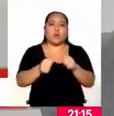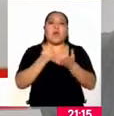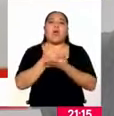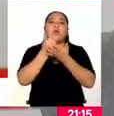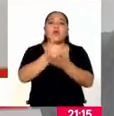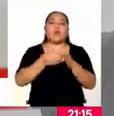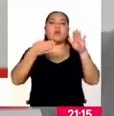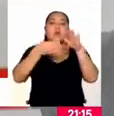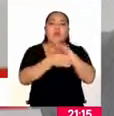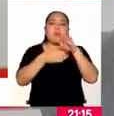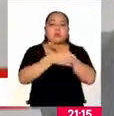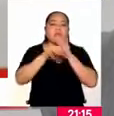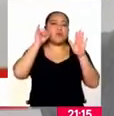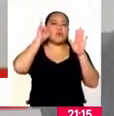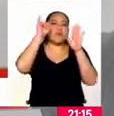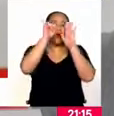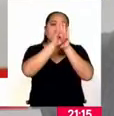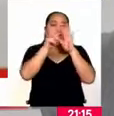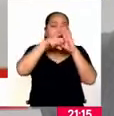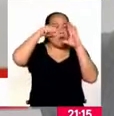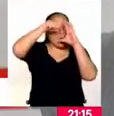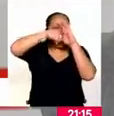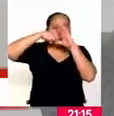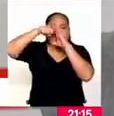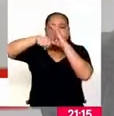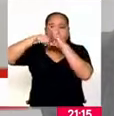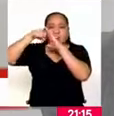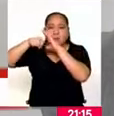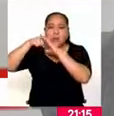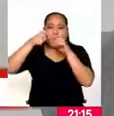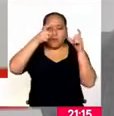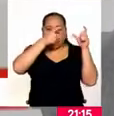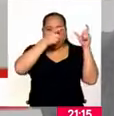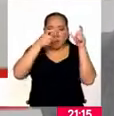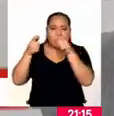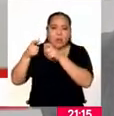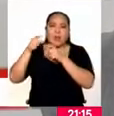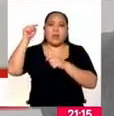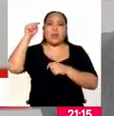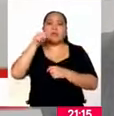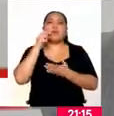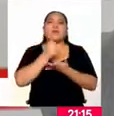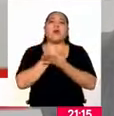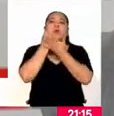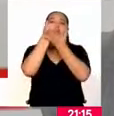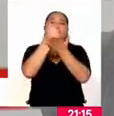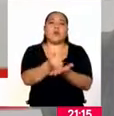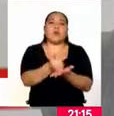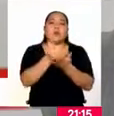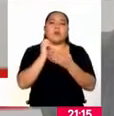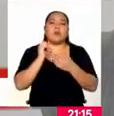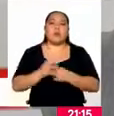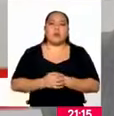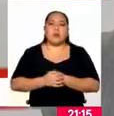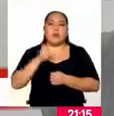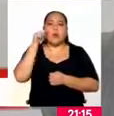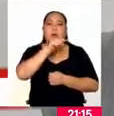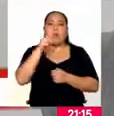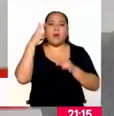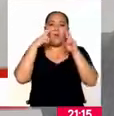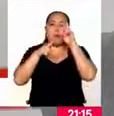facilitando el acceso a las imágenes de estas cámaras de videovigilancia, las cuales ayudarán la diligencia